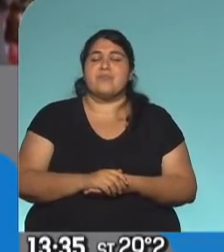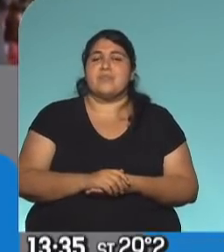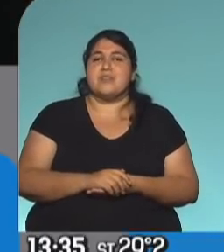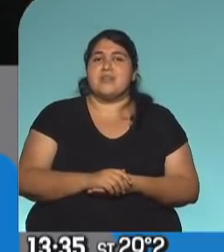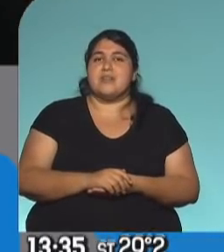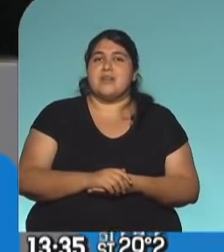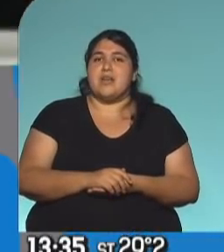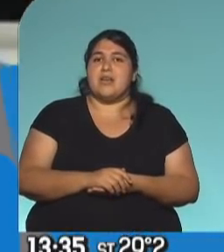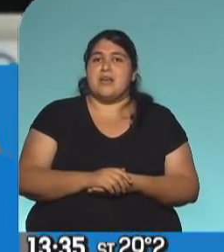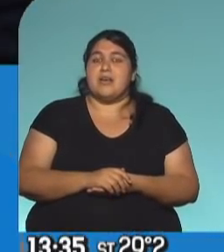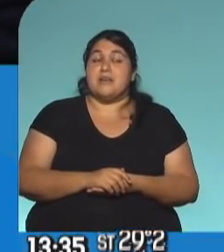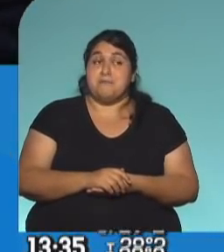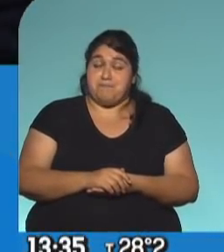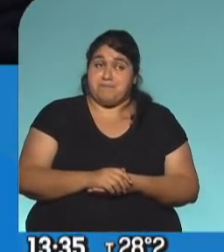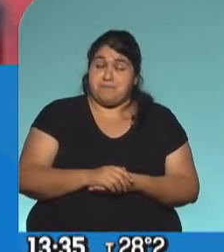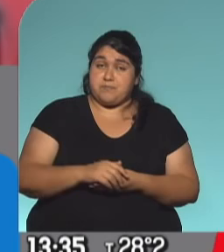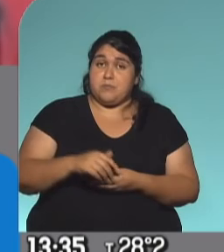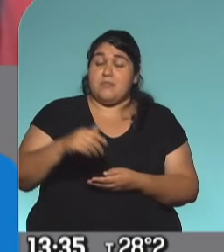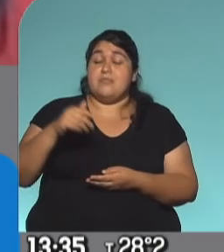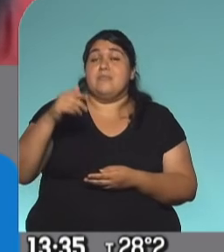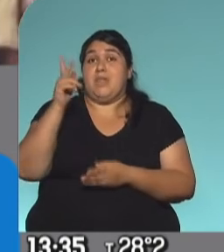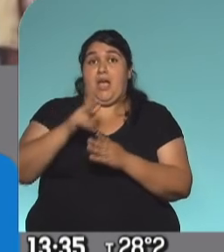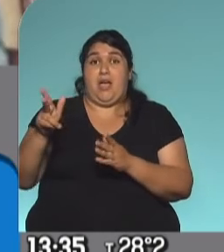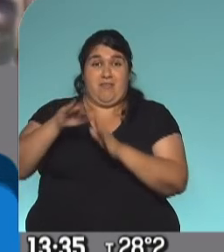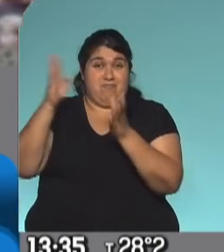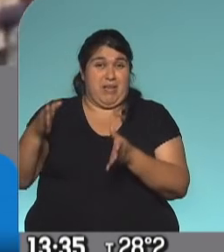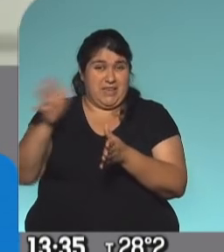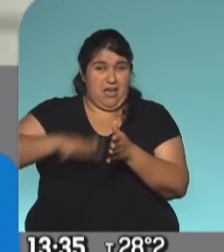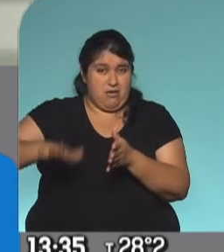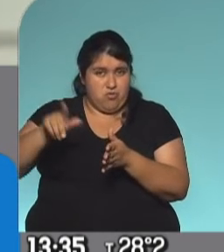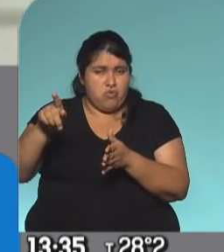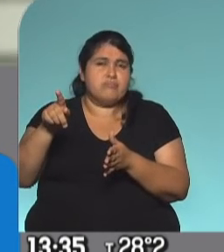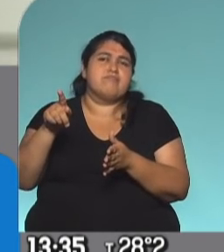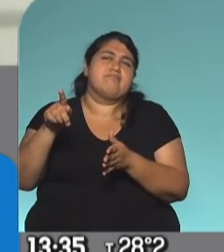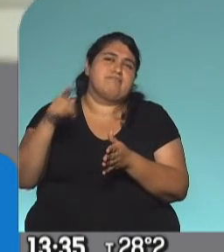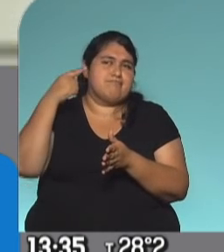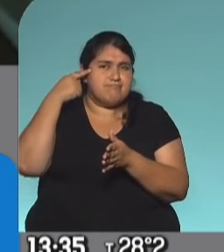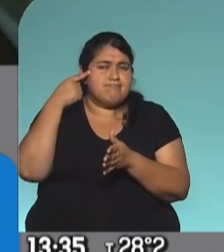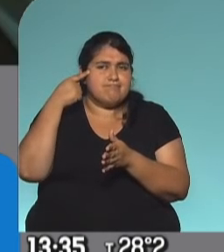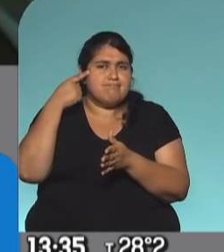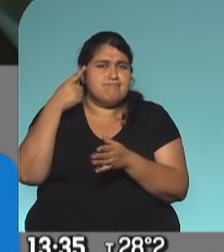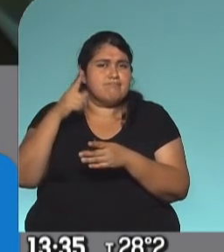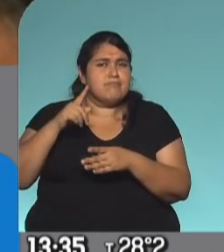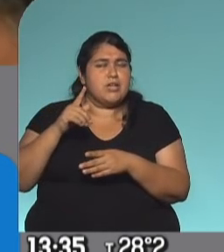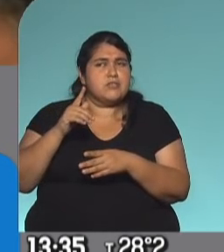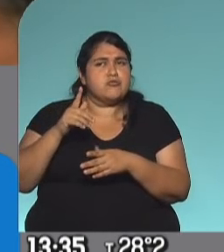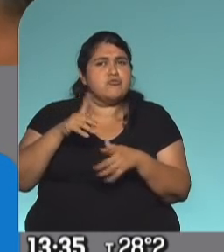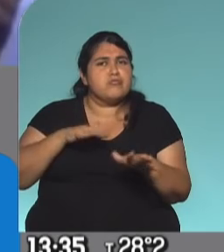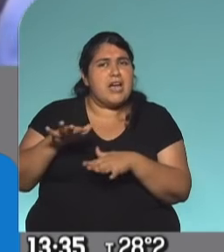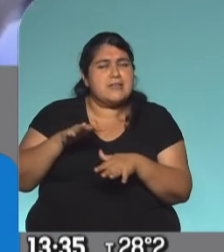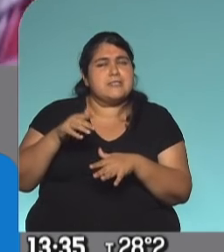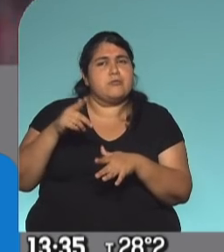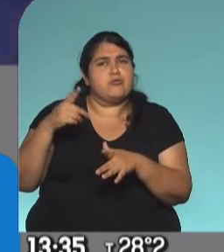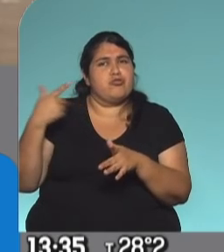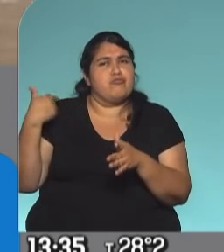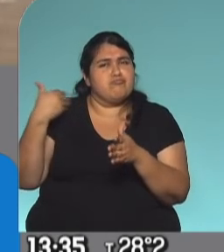que la geopolítica del Vaticano es una geopolítica que tiene larga data, pero que en el